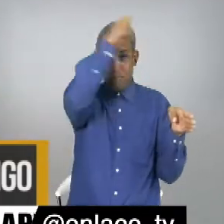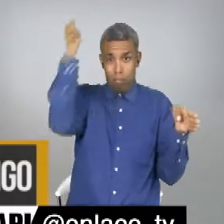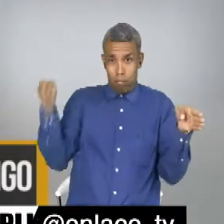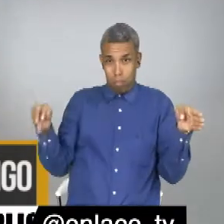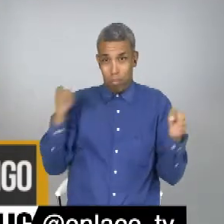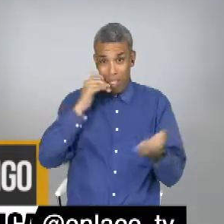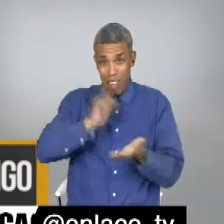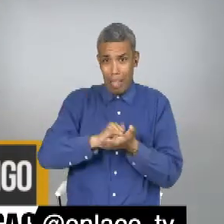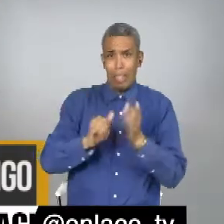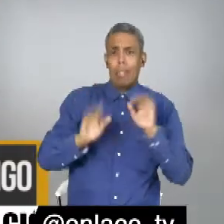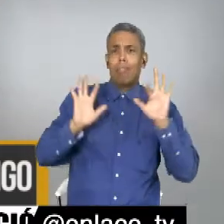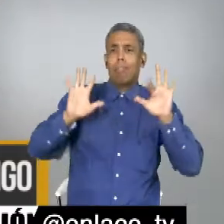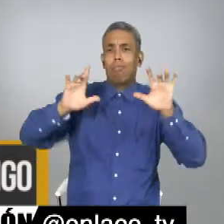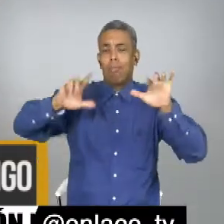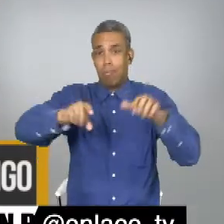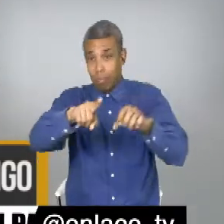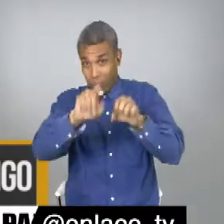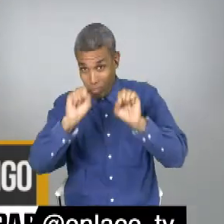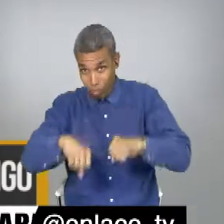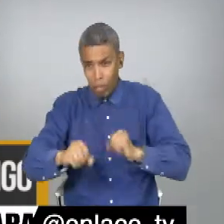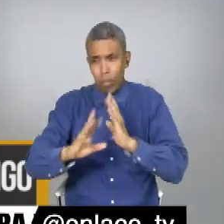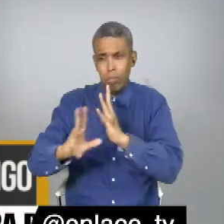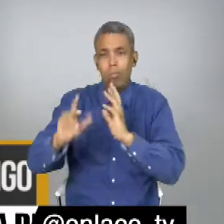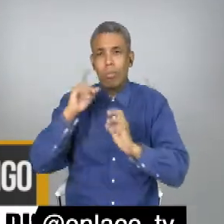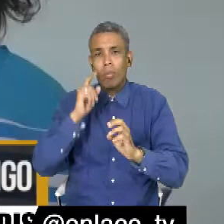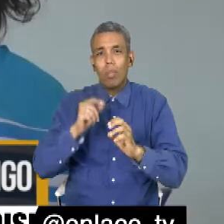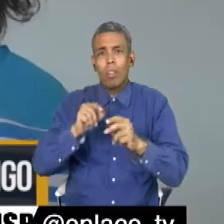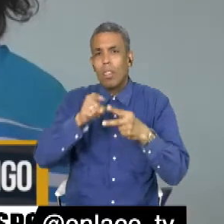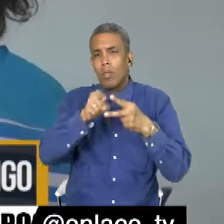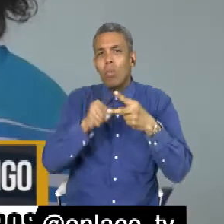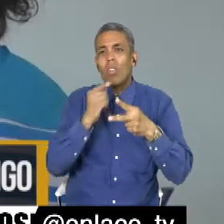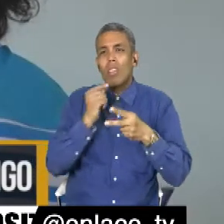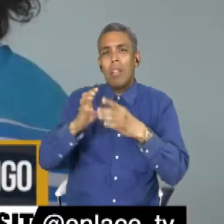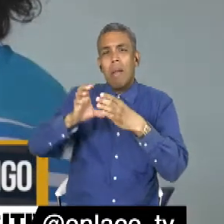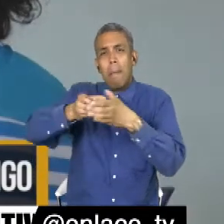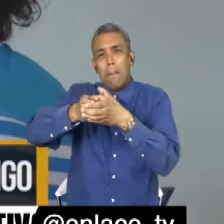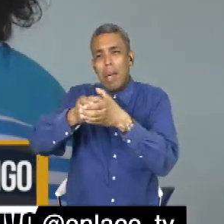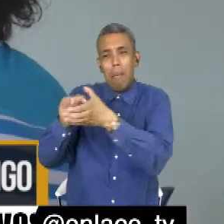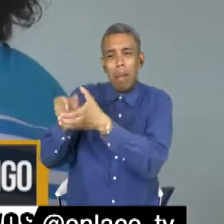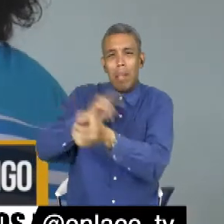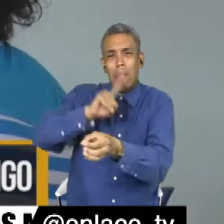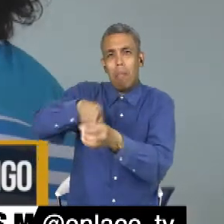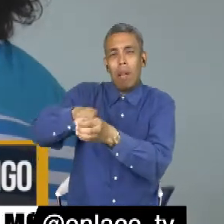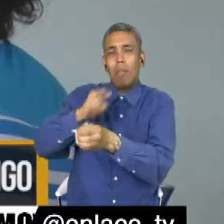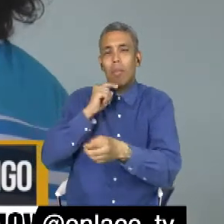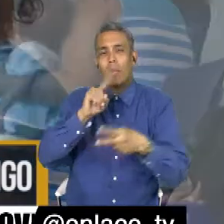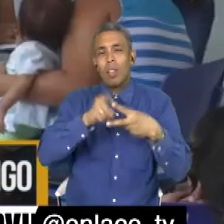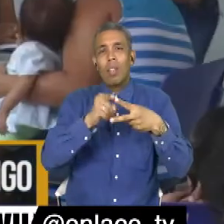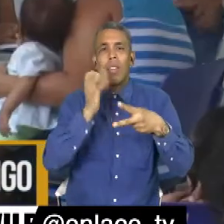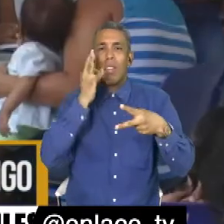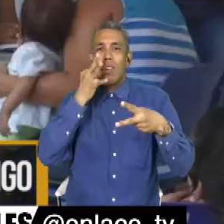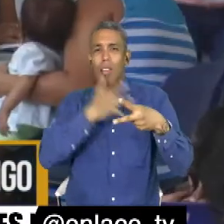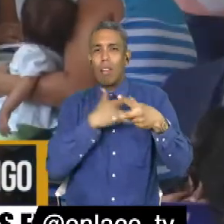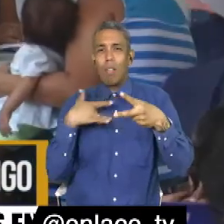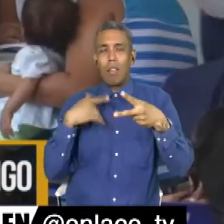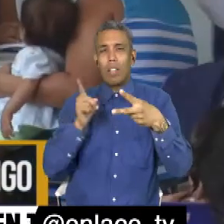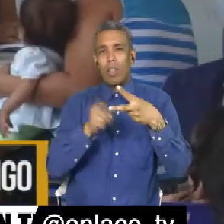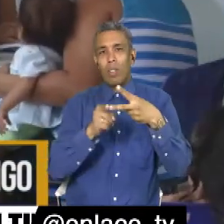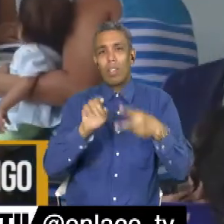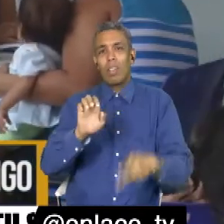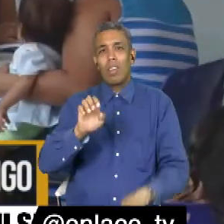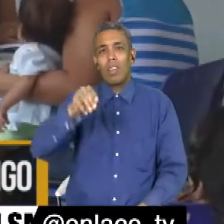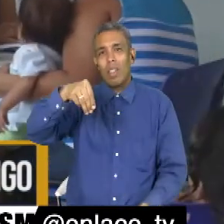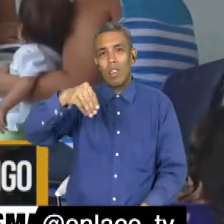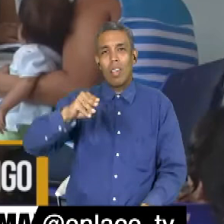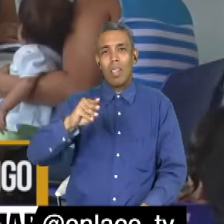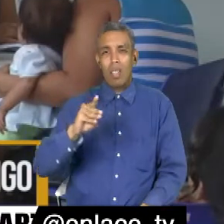Salud y Nueva EPS subsidiadas son las dos entidades que estarán afiliando a esta población que no está asegurada aquí en el puerto petrolero y pues bueno, también en sus